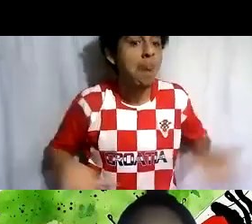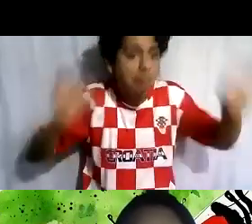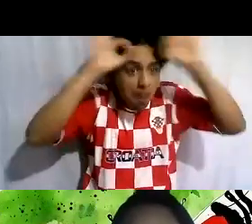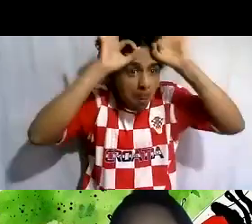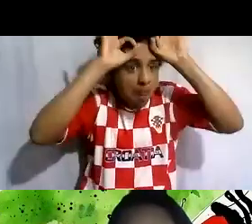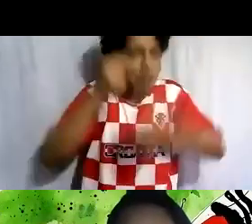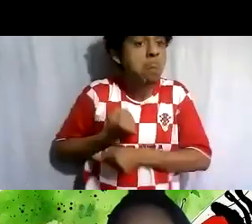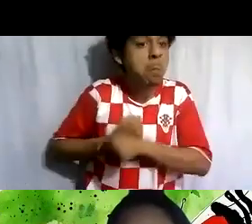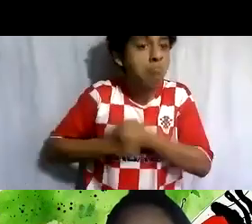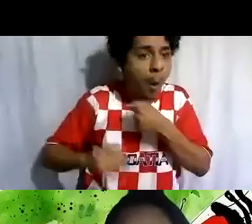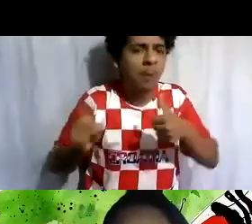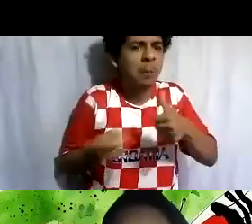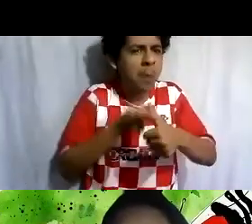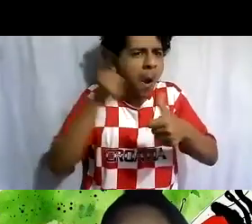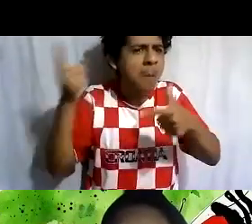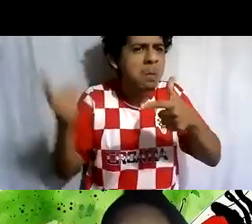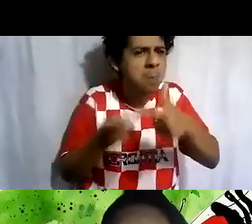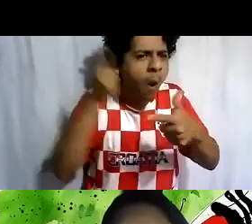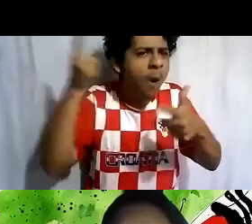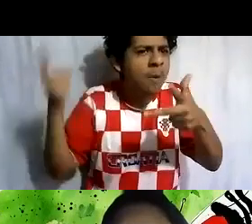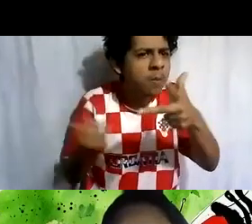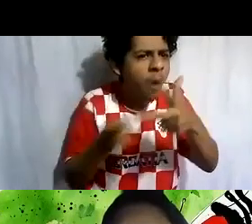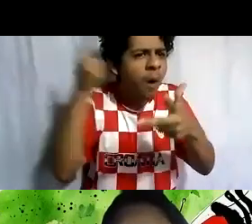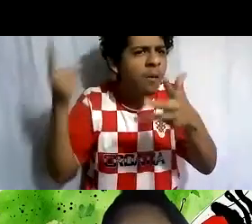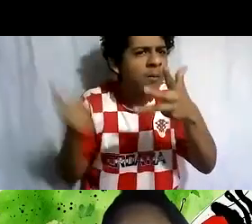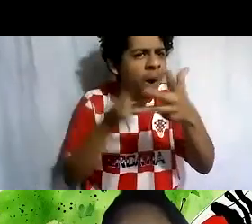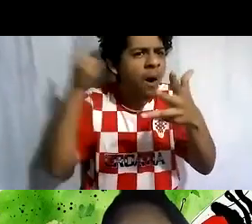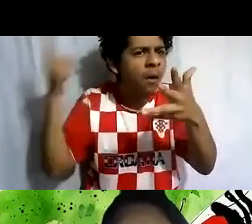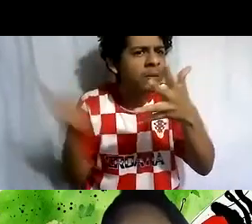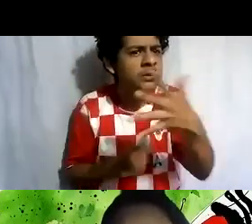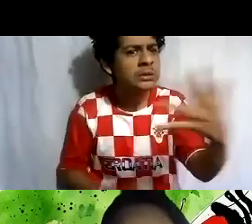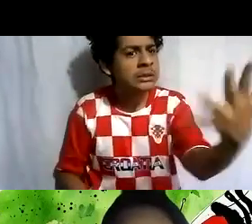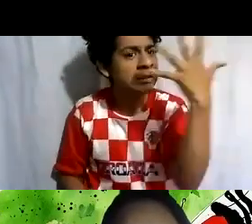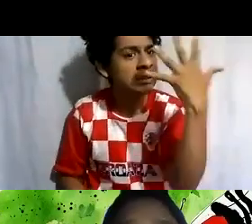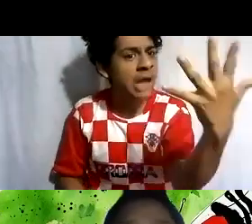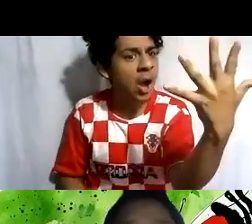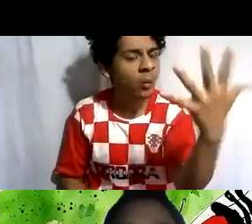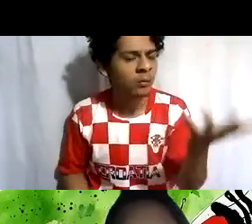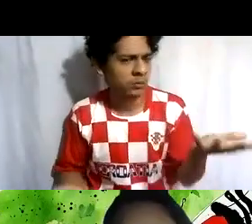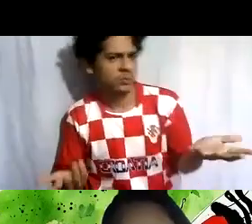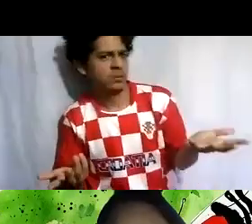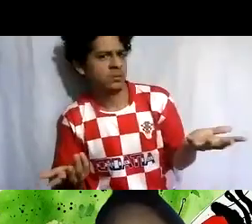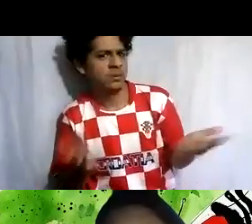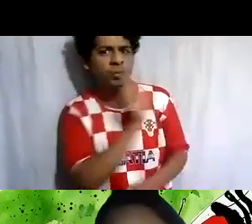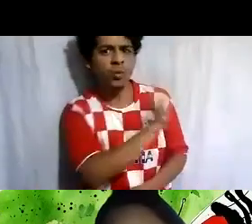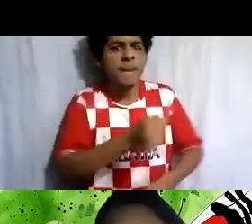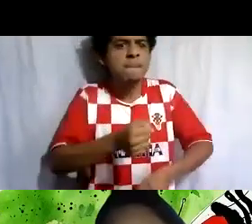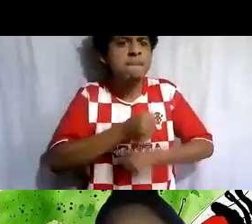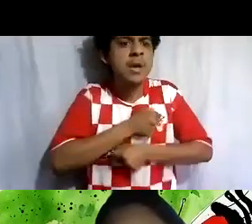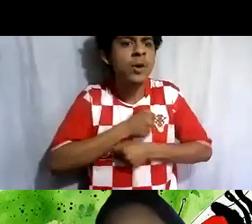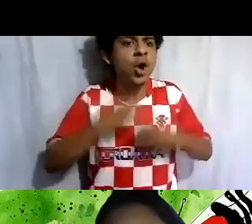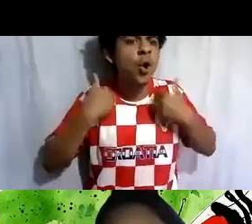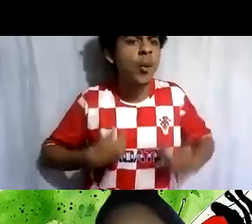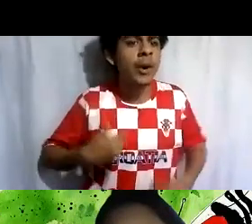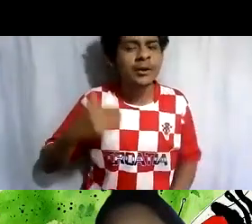persona que pues, había cometido quizás un tipo de violación. Y bueno, nació ese bebé y ese bebé